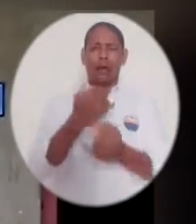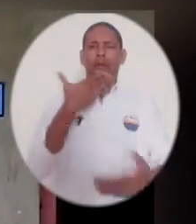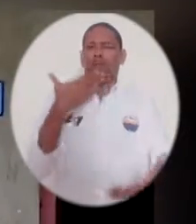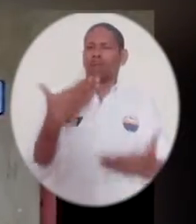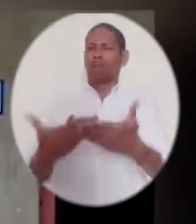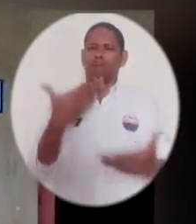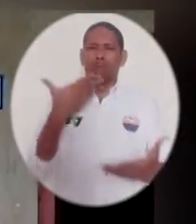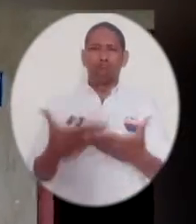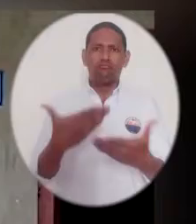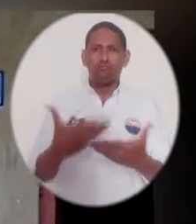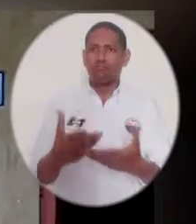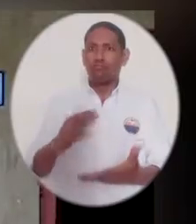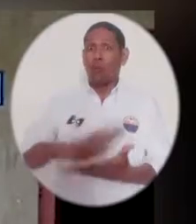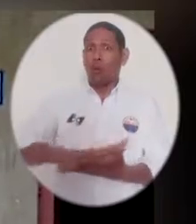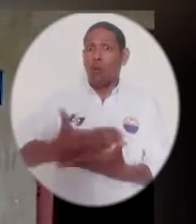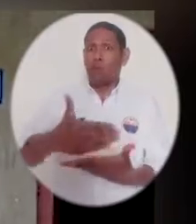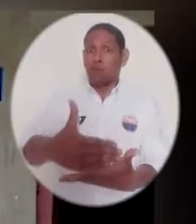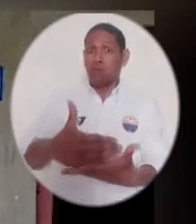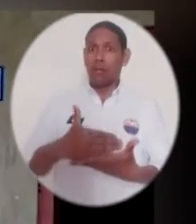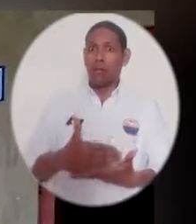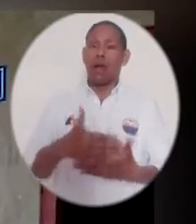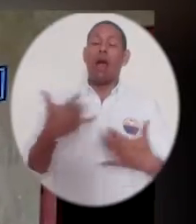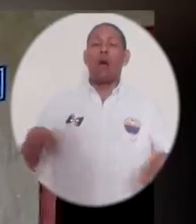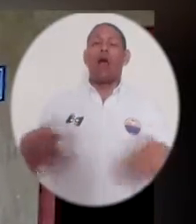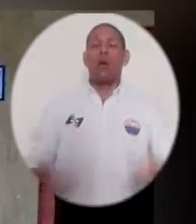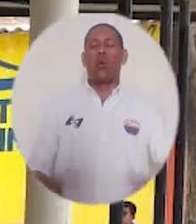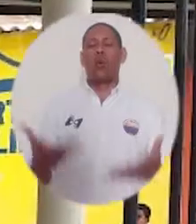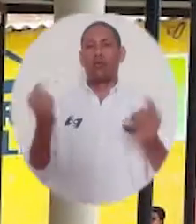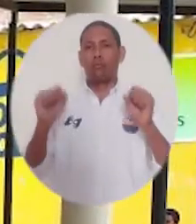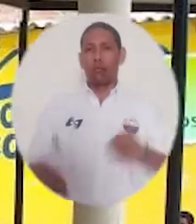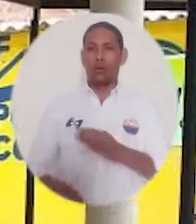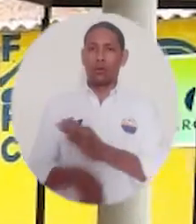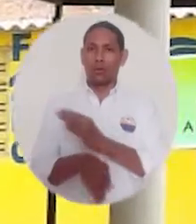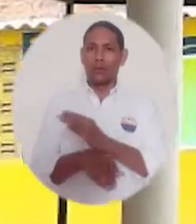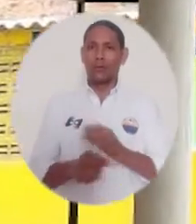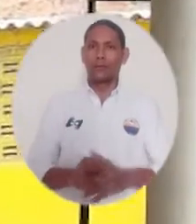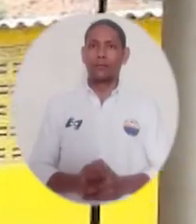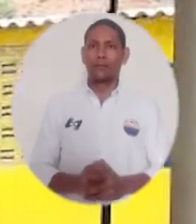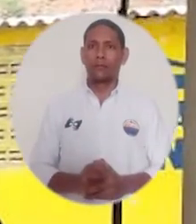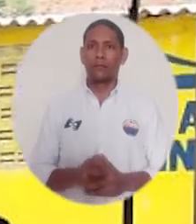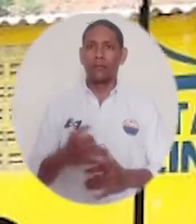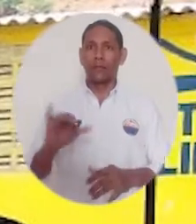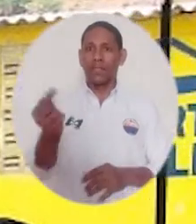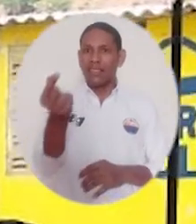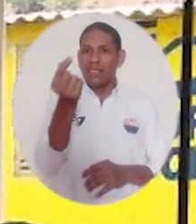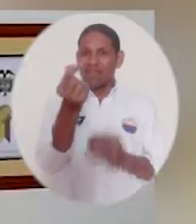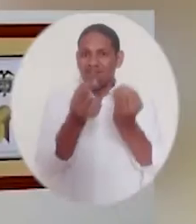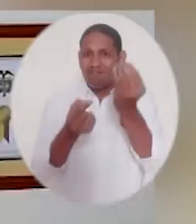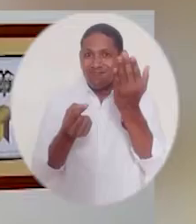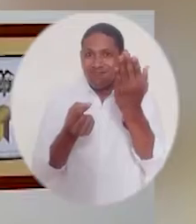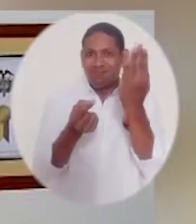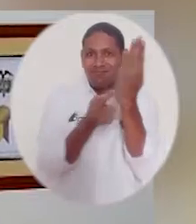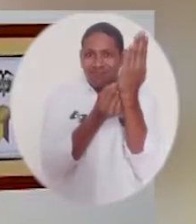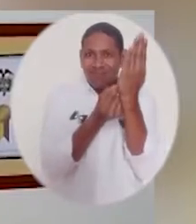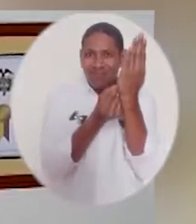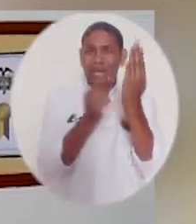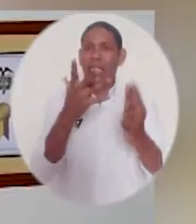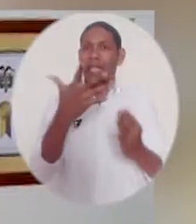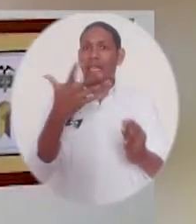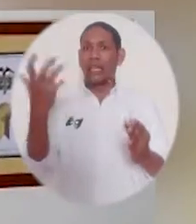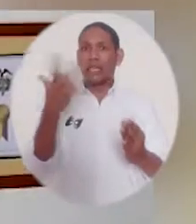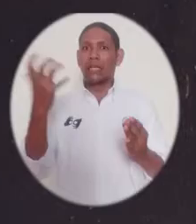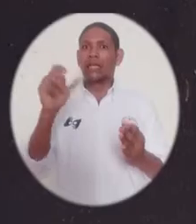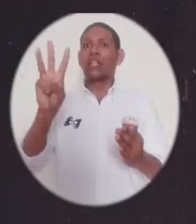universidad por haberme entregado este equipo de cómputo ya que no contaba con él. Es así que se adquirió un paquete de 500 SIM card con 8 GB